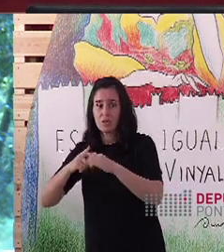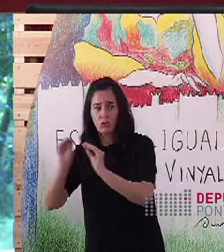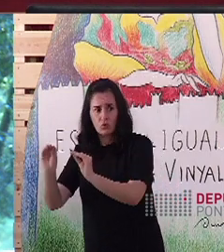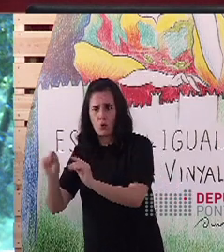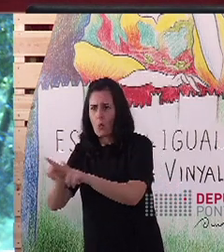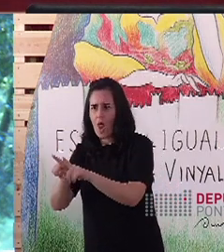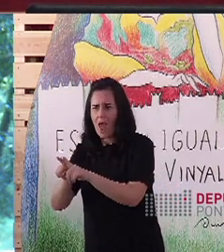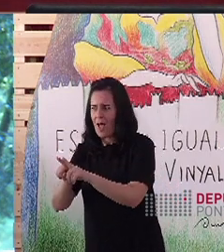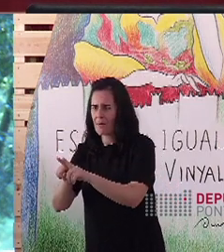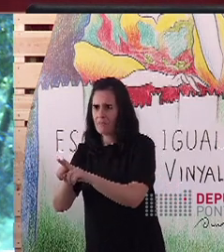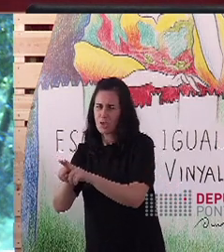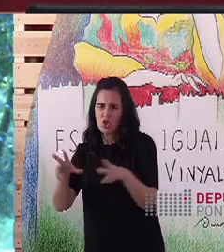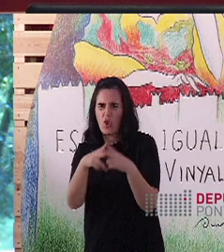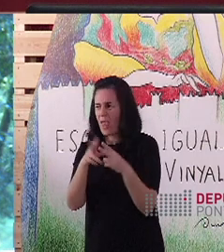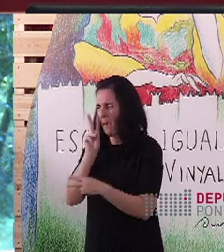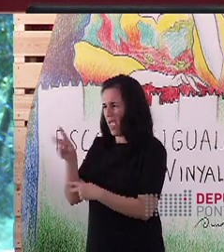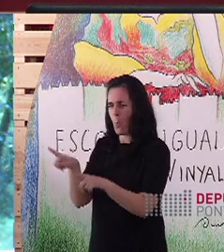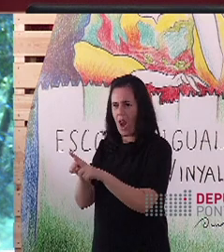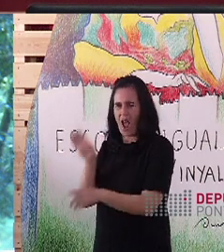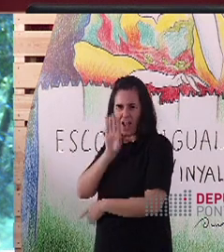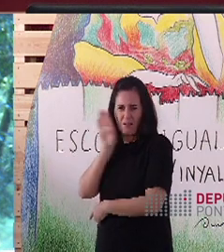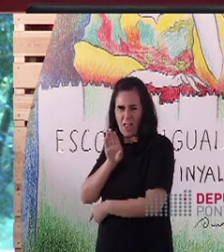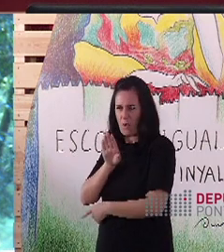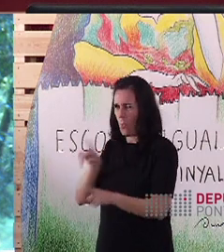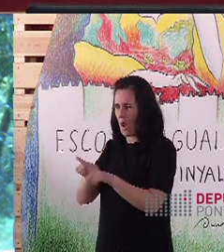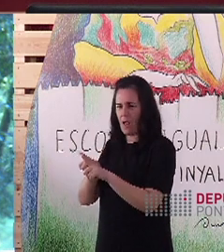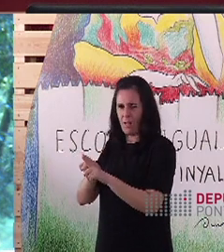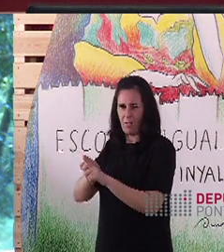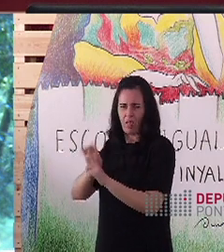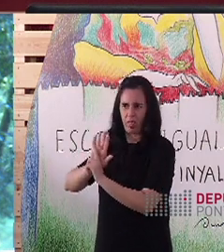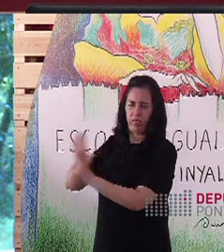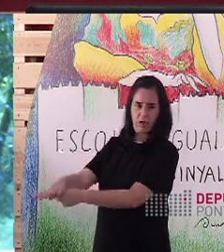de criminalización social. Cuando ella explica quiénes son